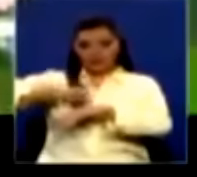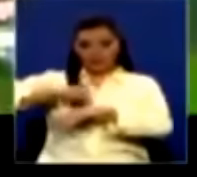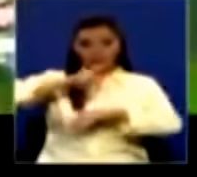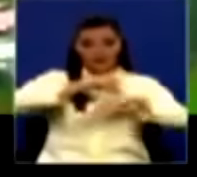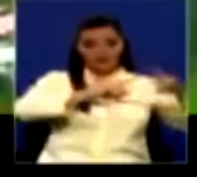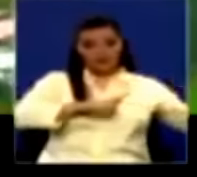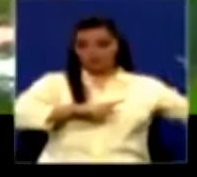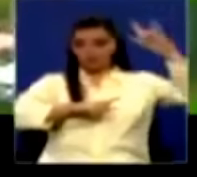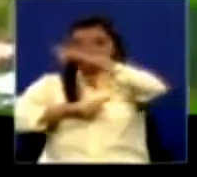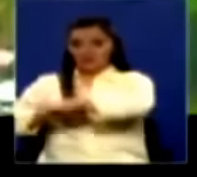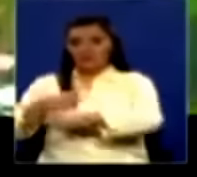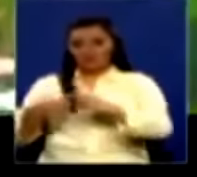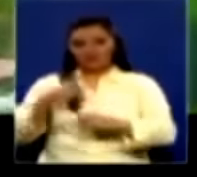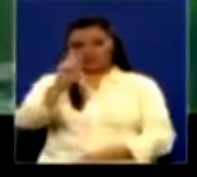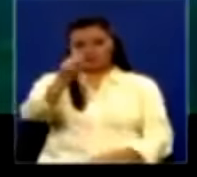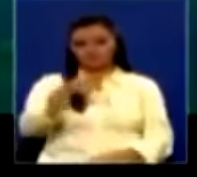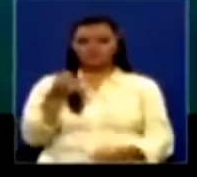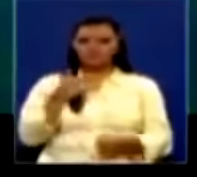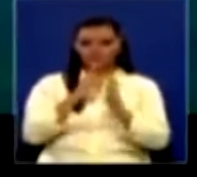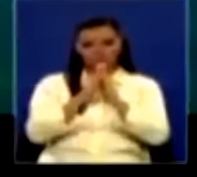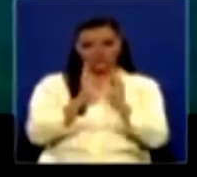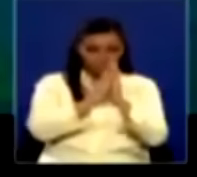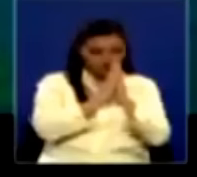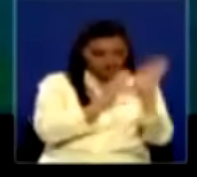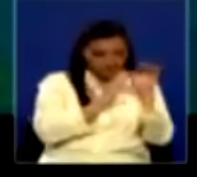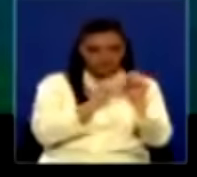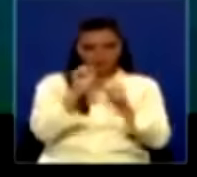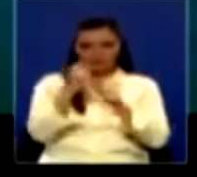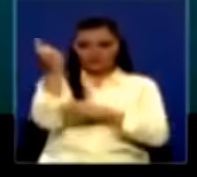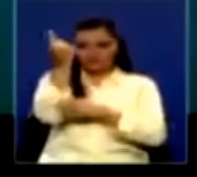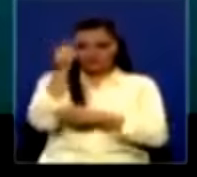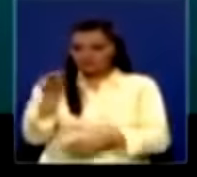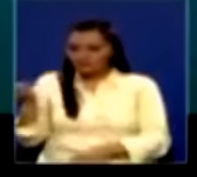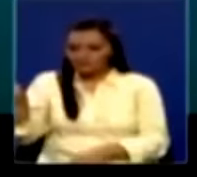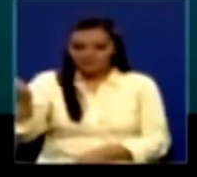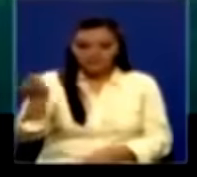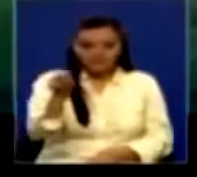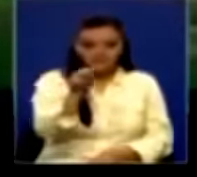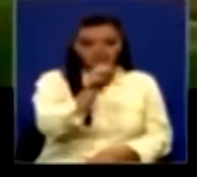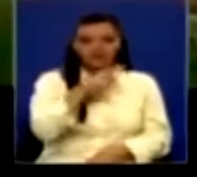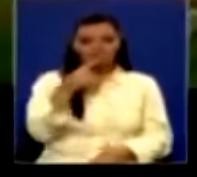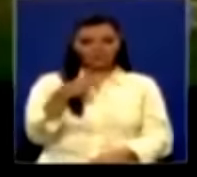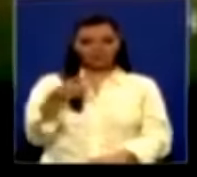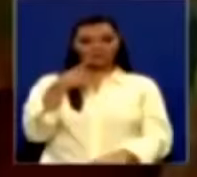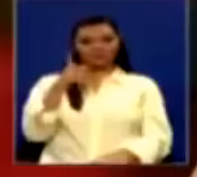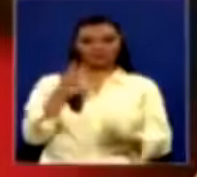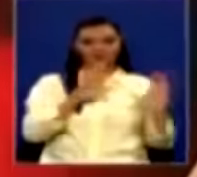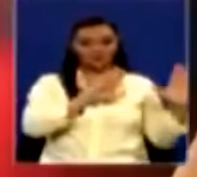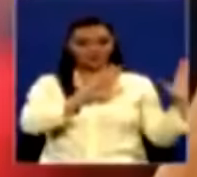Quito, entonces le pedí al piloto que sobrevuele el paso lateral. Estas son tomas reales, pero veamos un render,